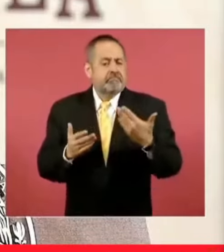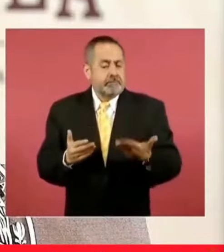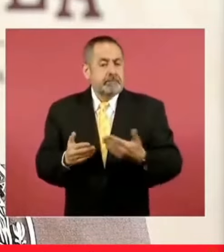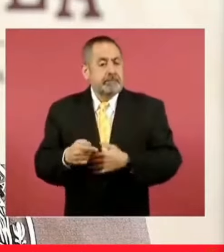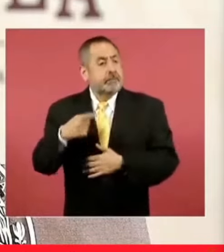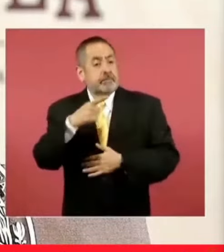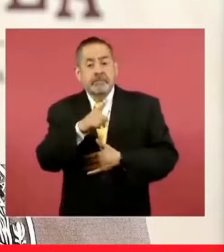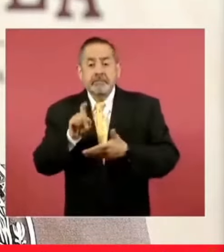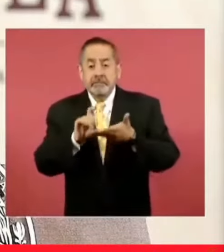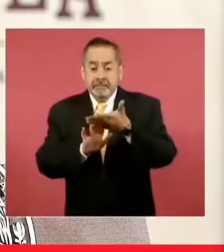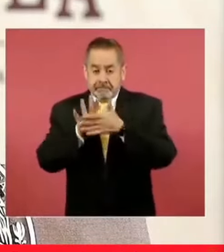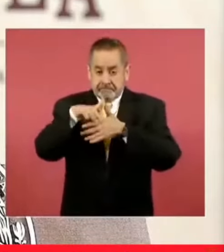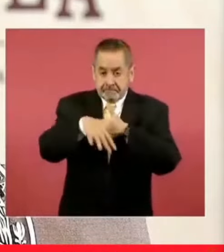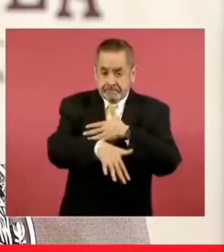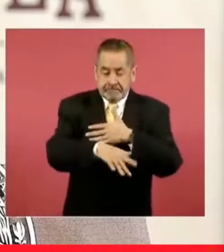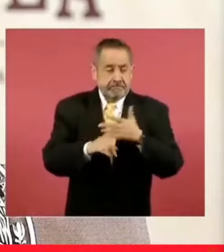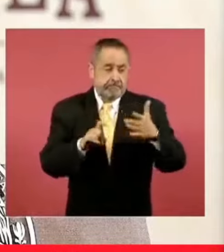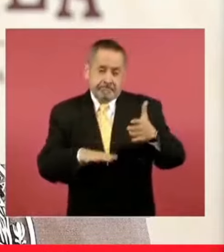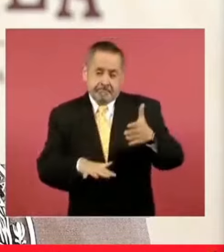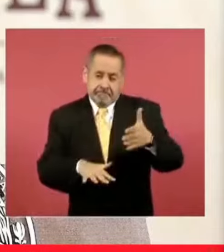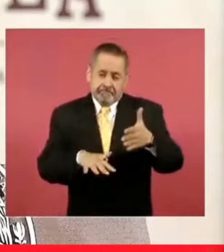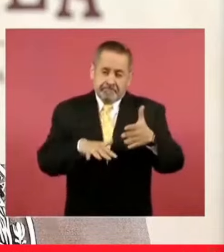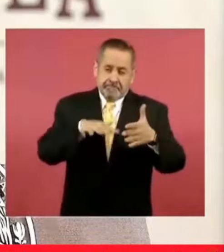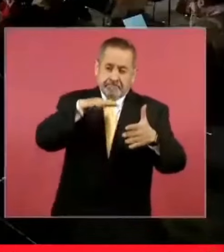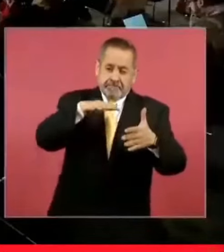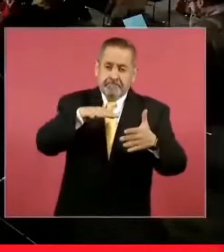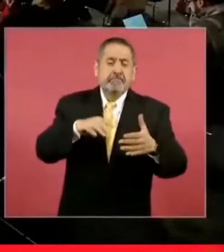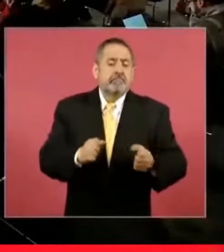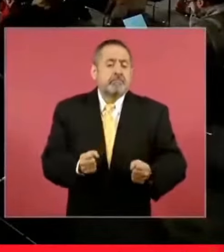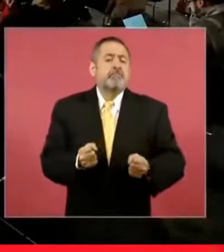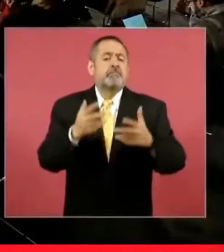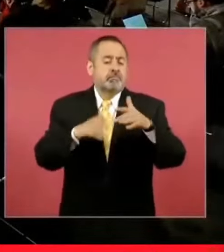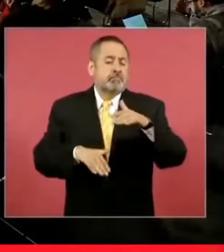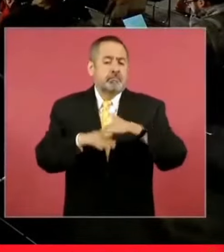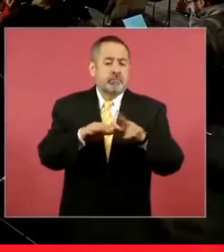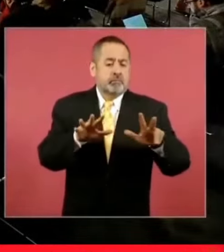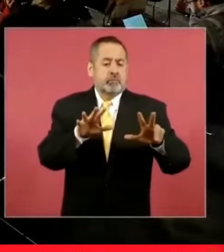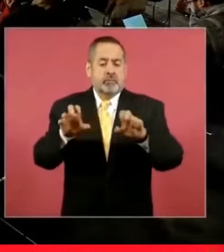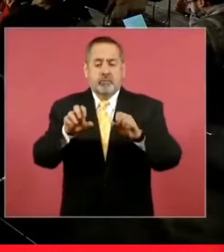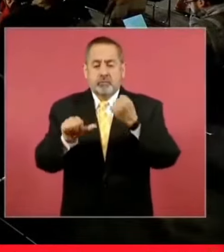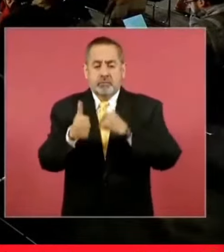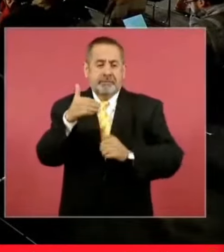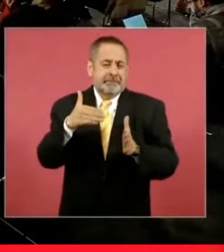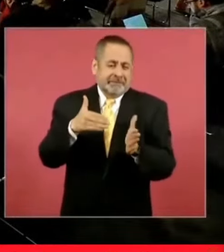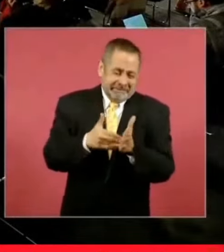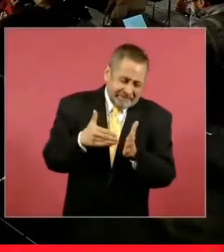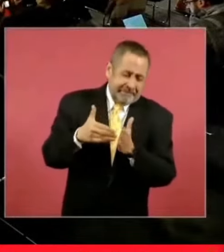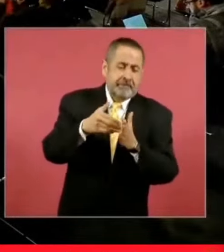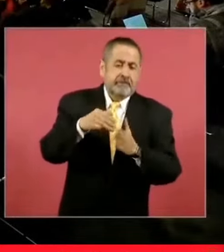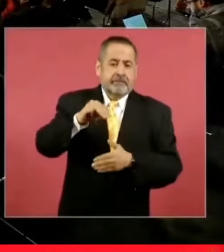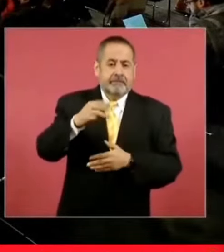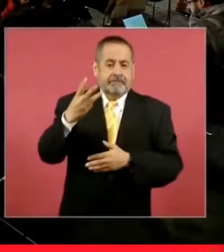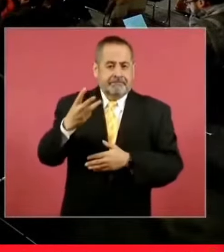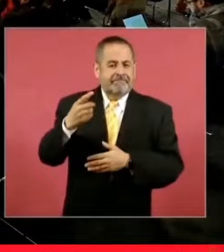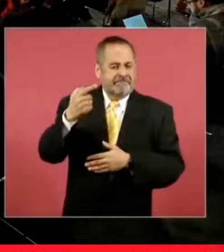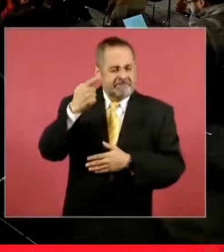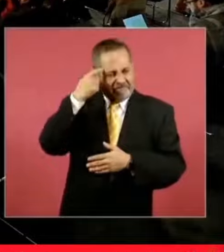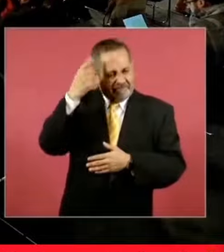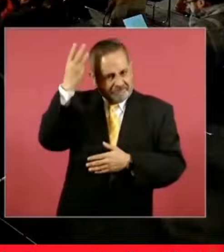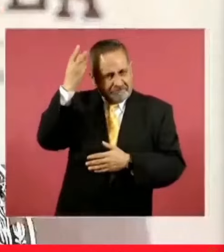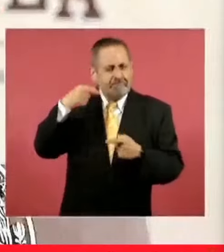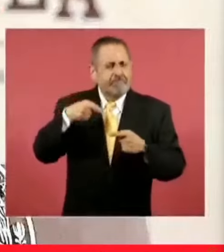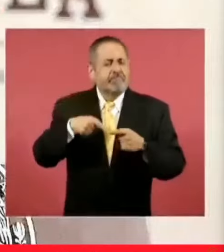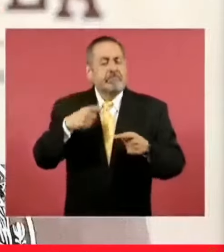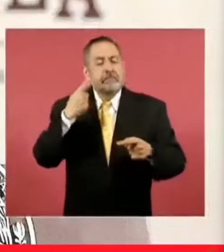presa es que va a almacenar a su nivel máximo de operación 811 millones de metros cúbicos, como decíamos,